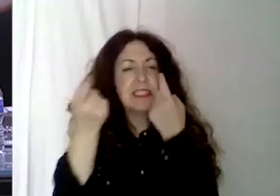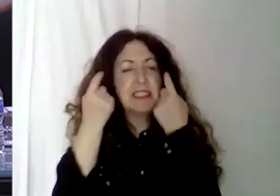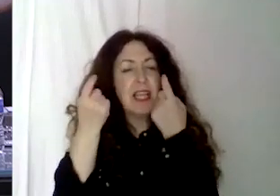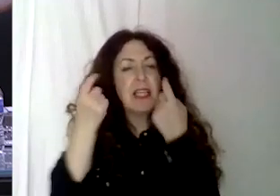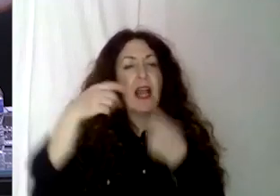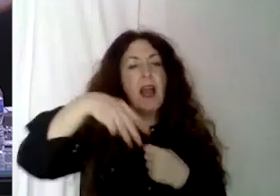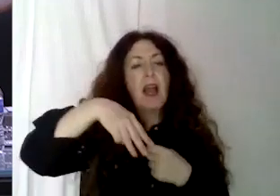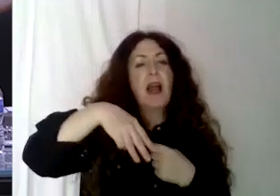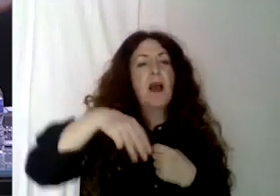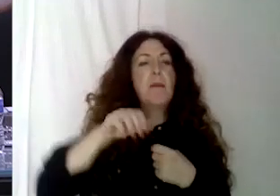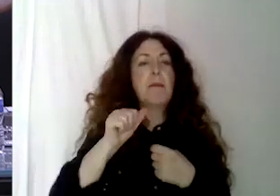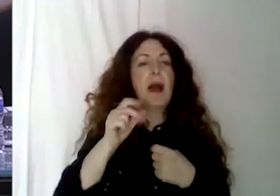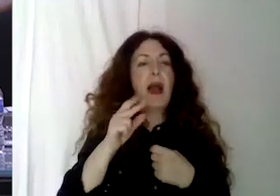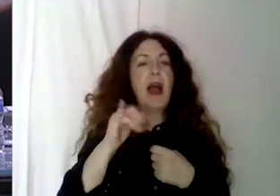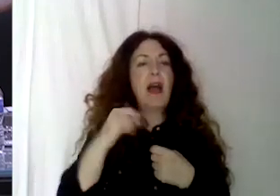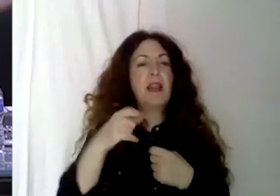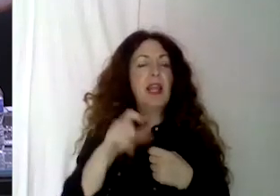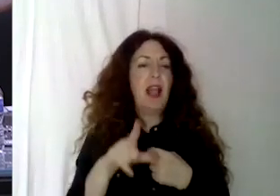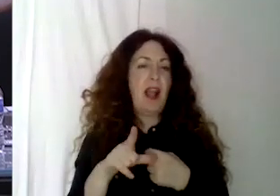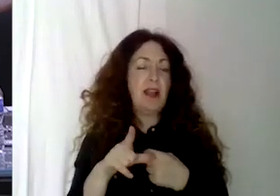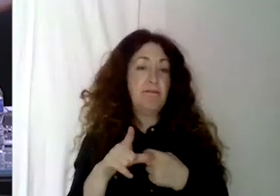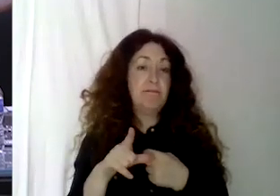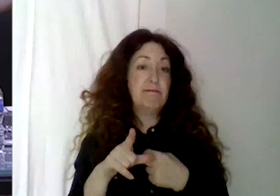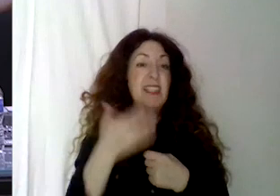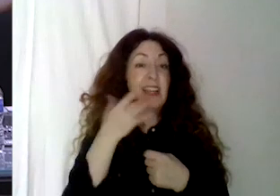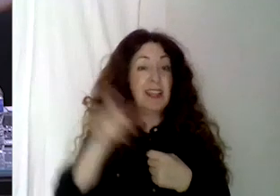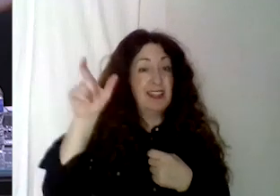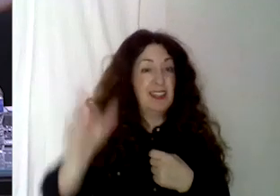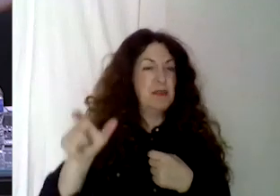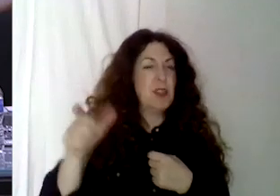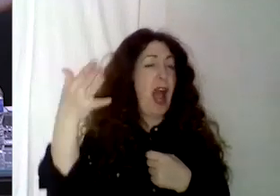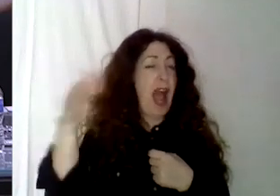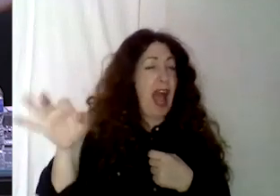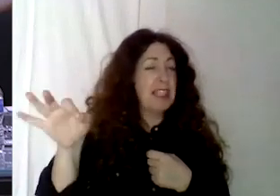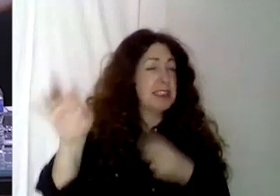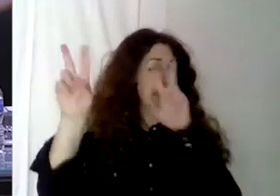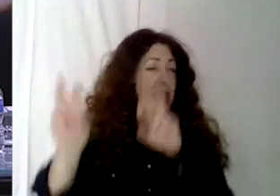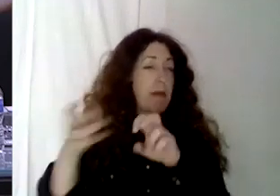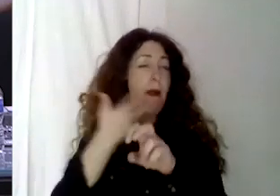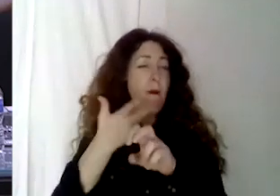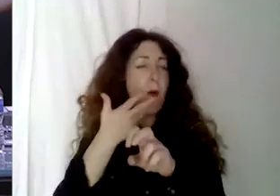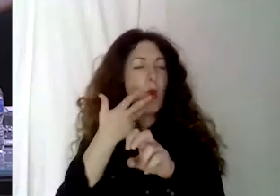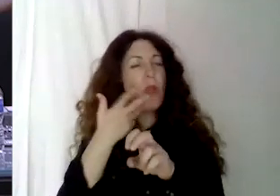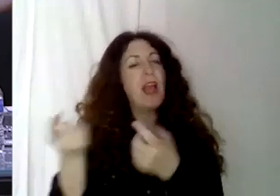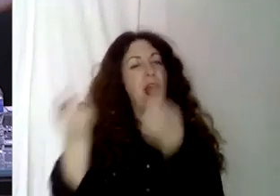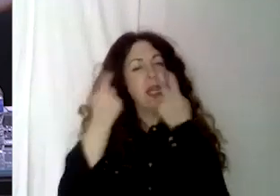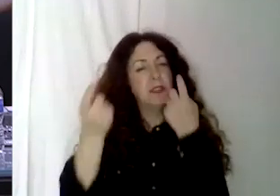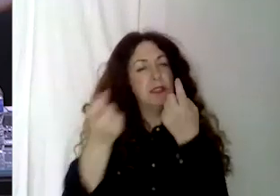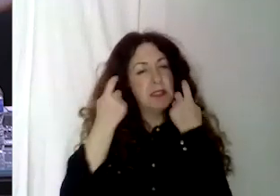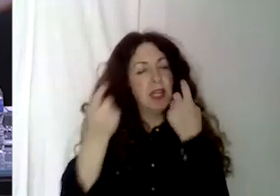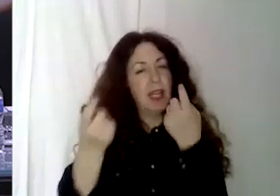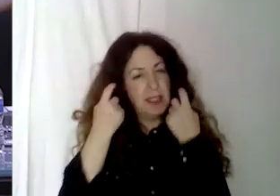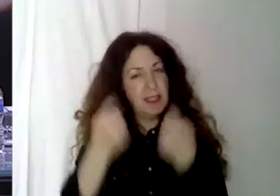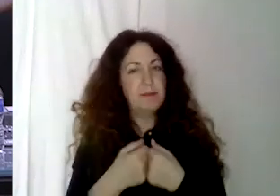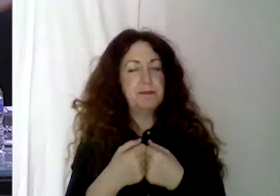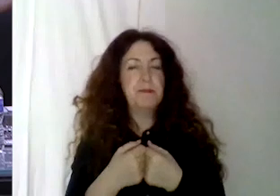época, que es extraordinario. Luego, cuando regresa a Venosa, donde le han nombrado